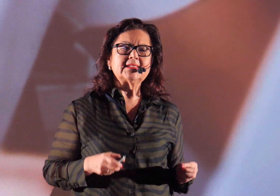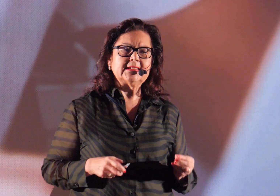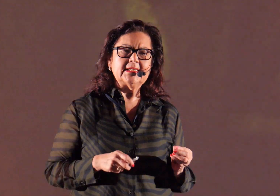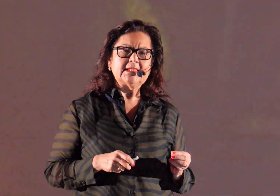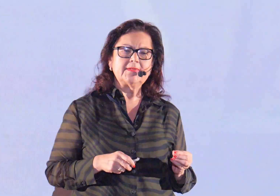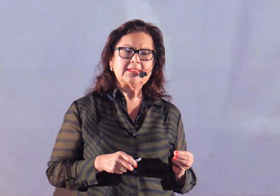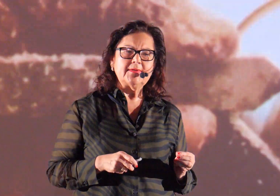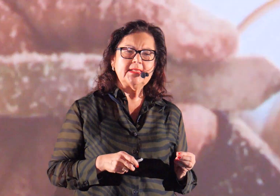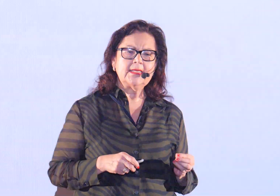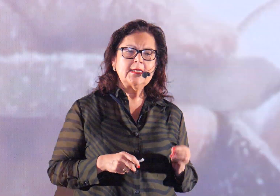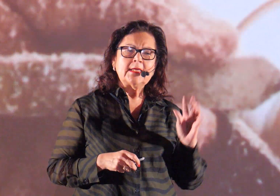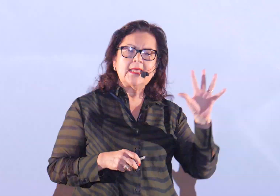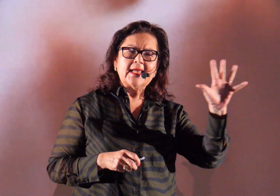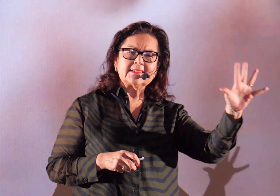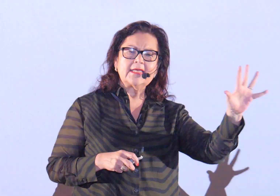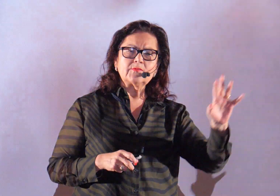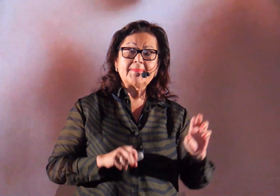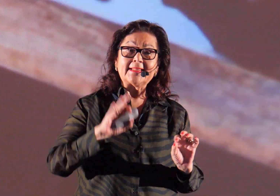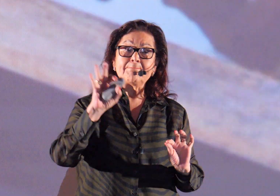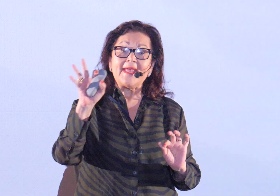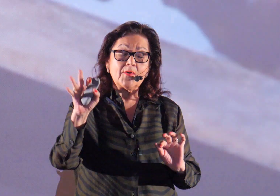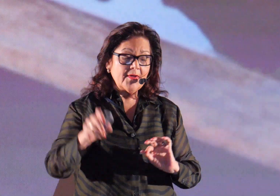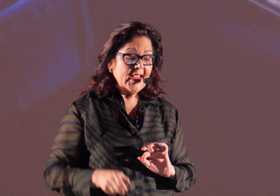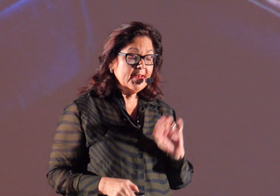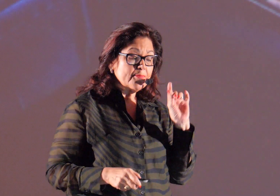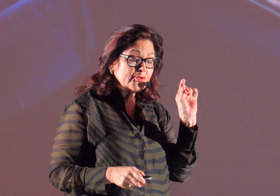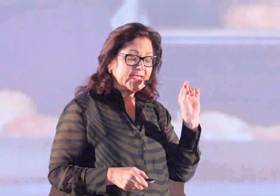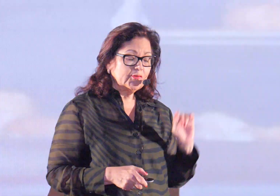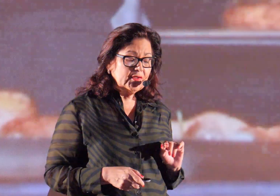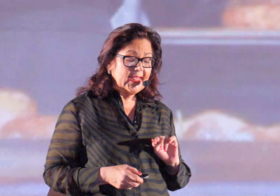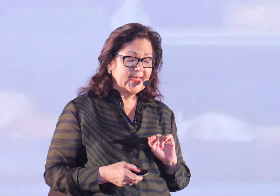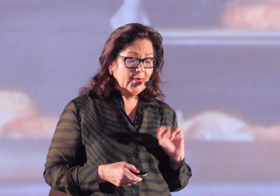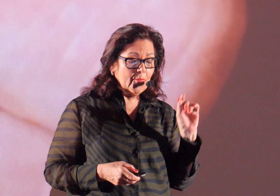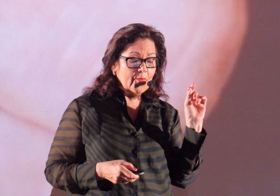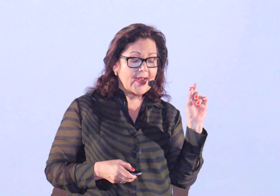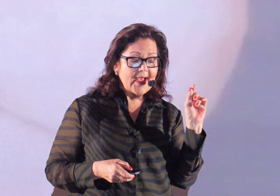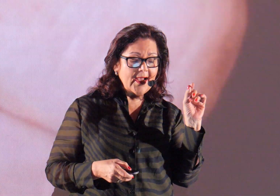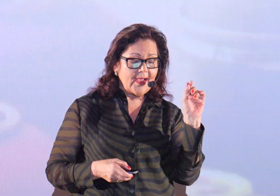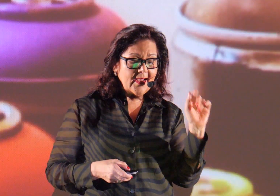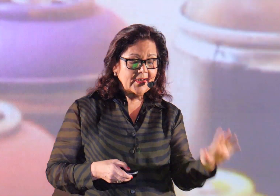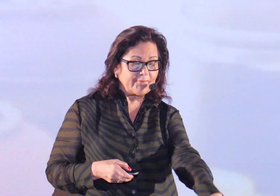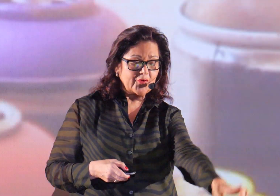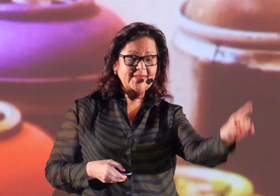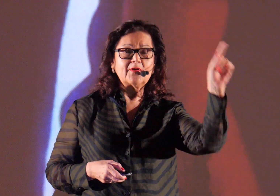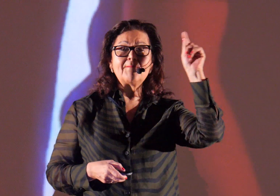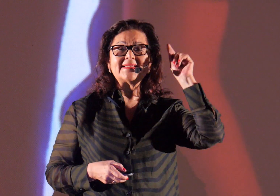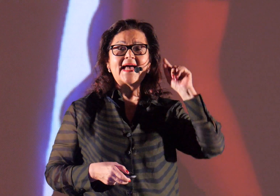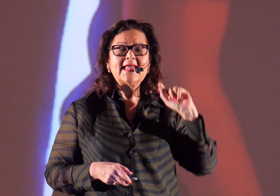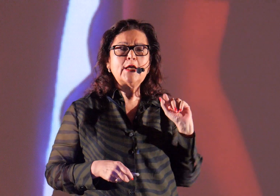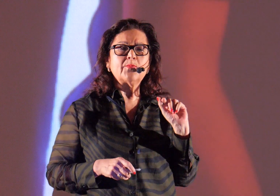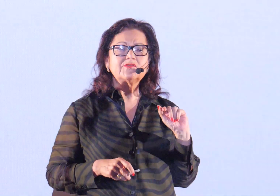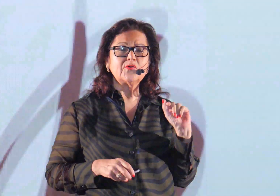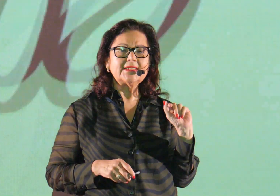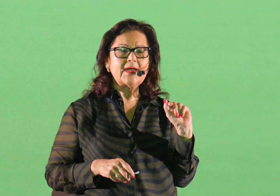nuevas alternativas de vida esa es una parte pero el proyecto tiene una la formación